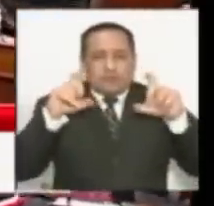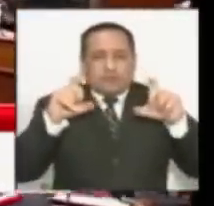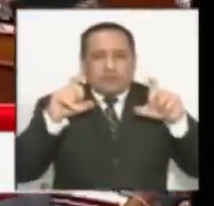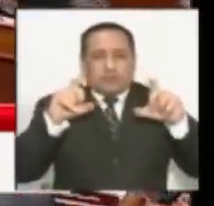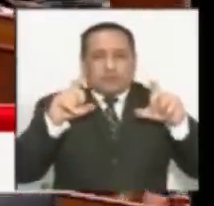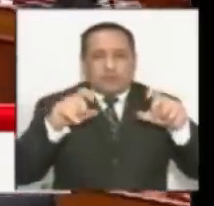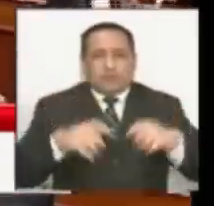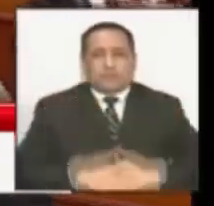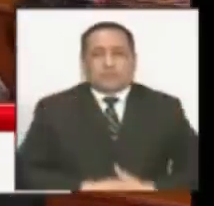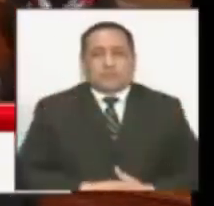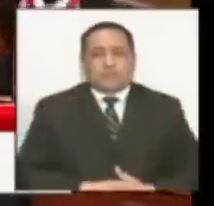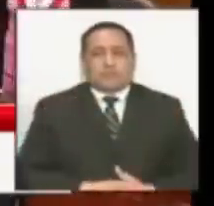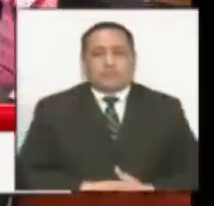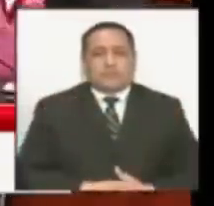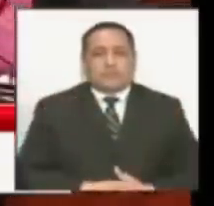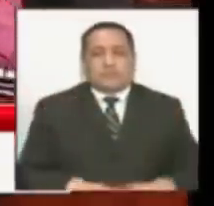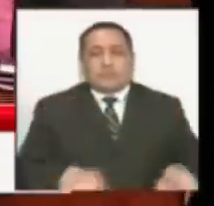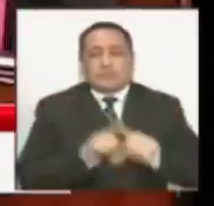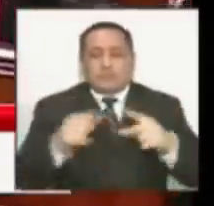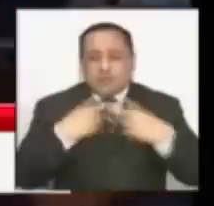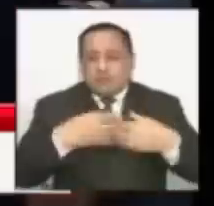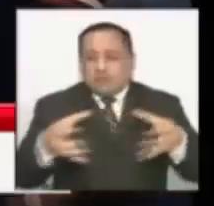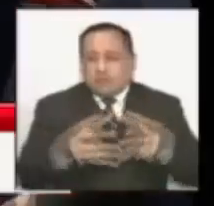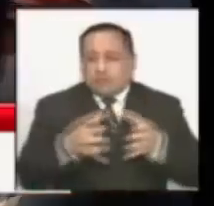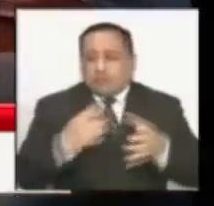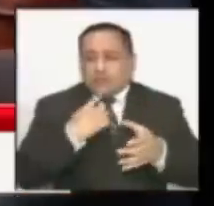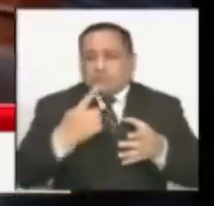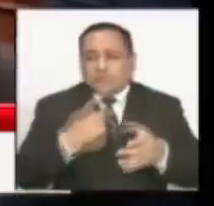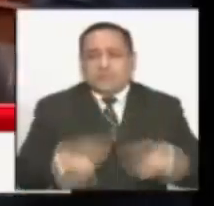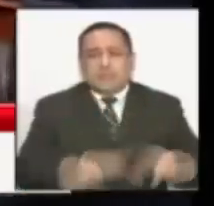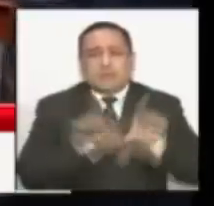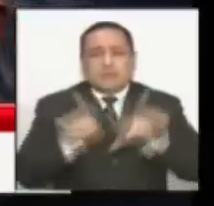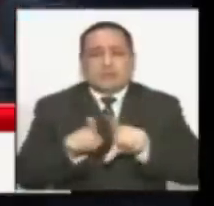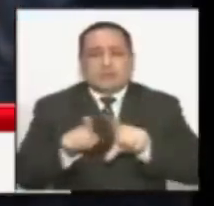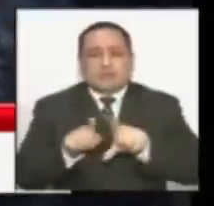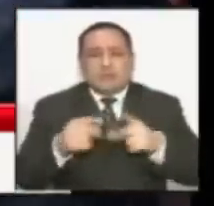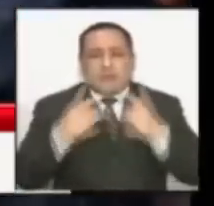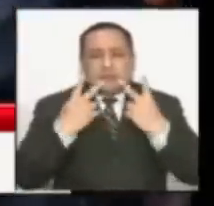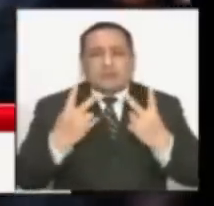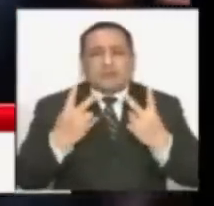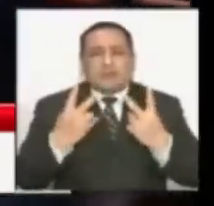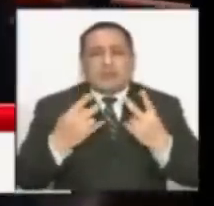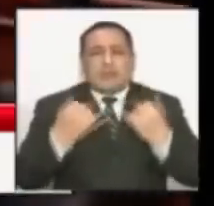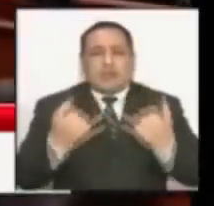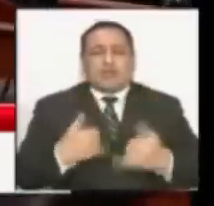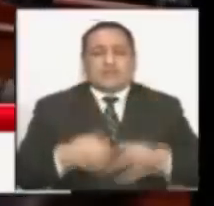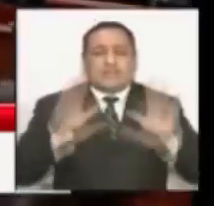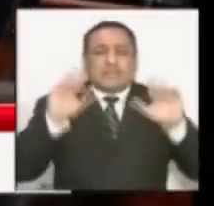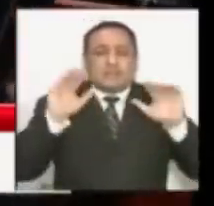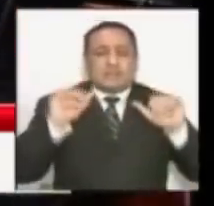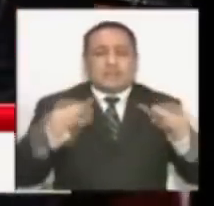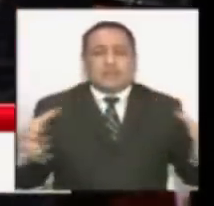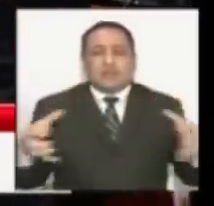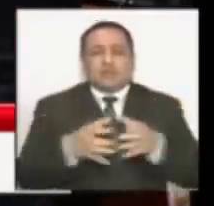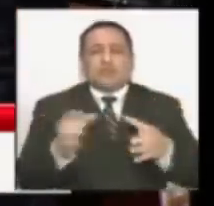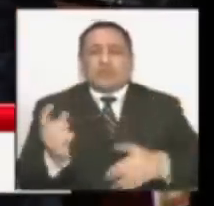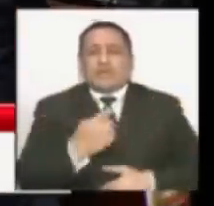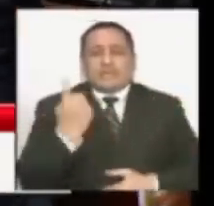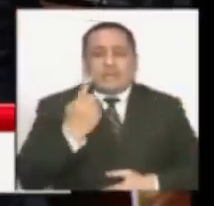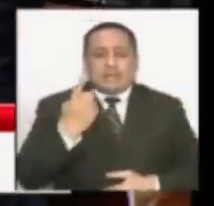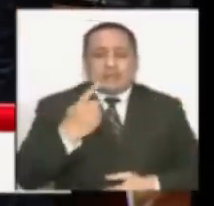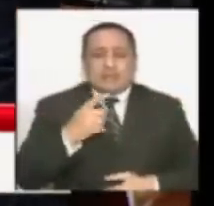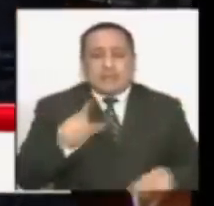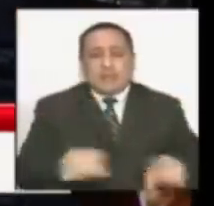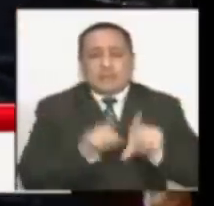Lo han invitado a retirarse de una manera cortés, obviamente, porque como presidente de la República ya